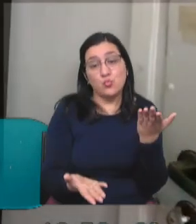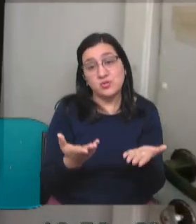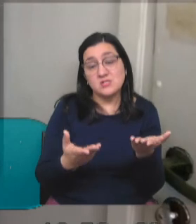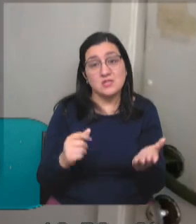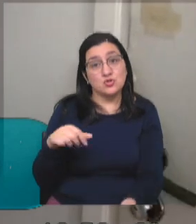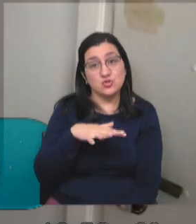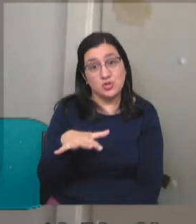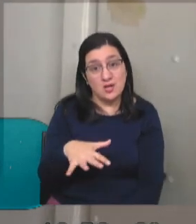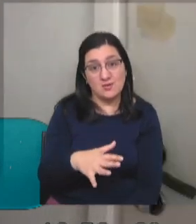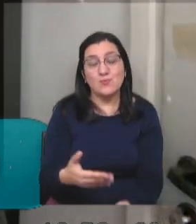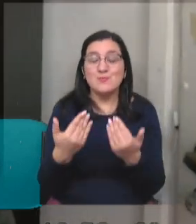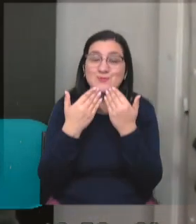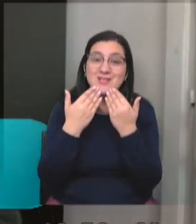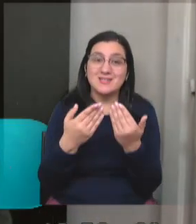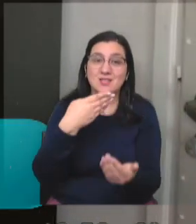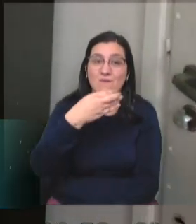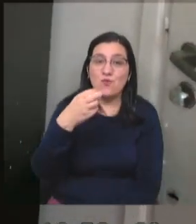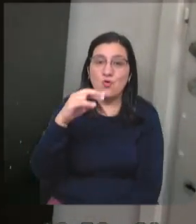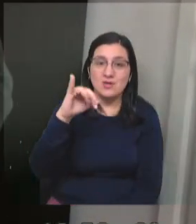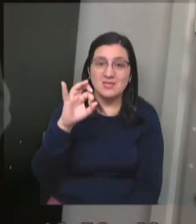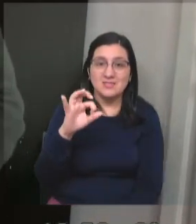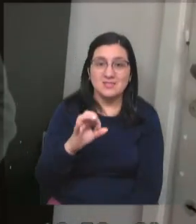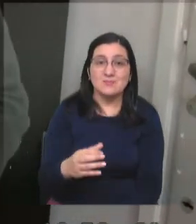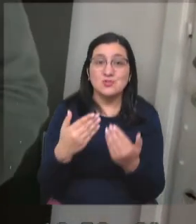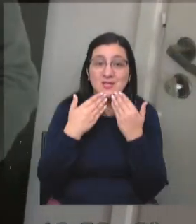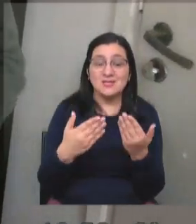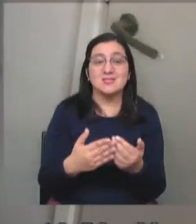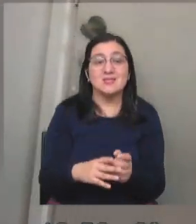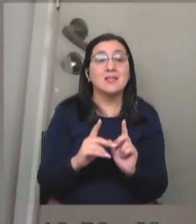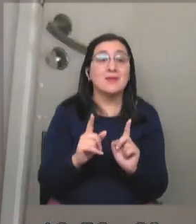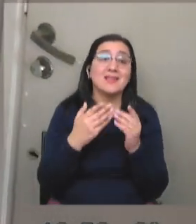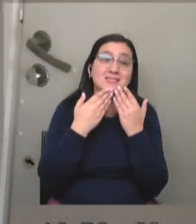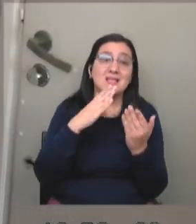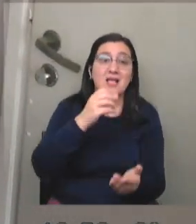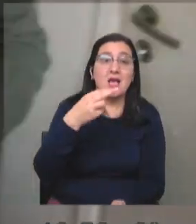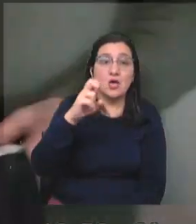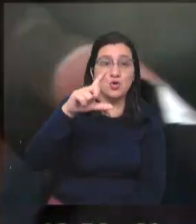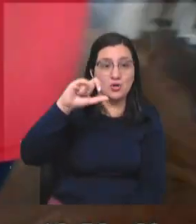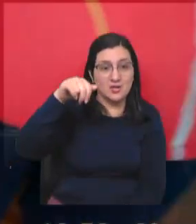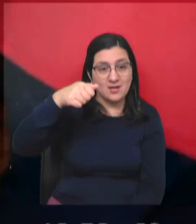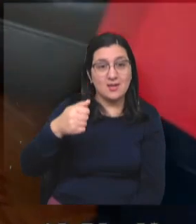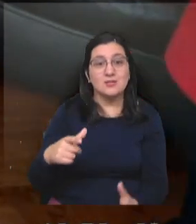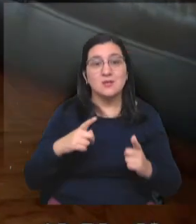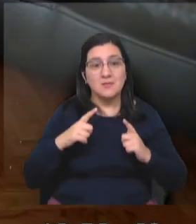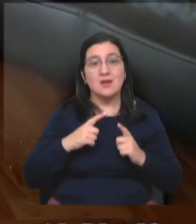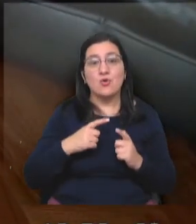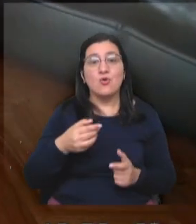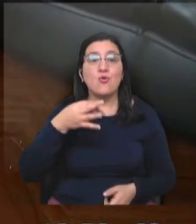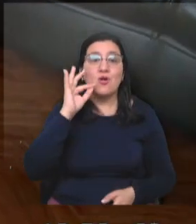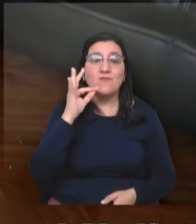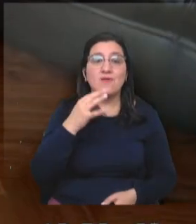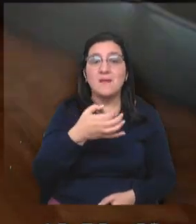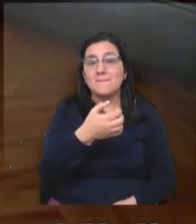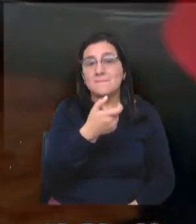otra clarísimo Boris Muchísimas gracias Nos tenemos que ir volando la tanda vo agradecer a Carolina su compañera y que nos esperaban con café y masitas y nos vamos